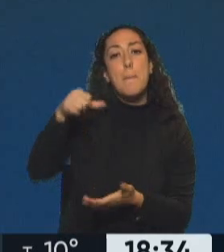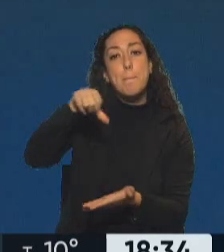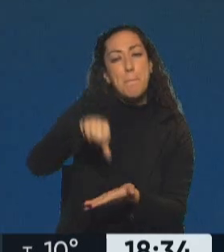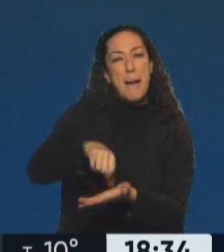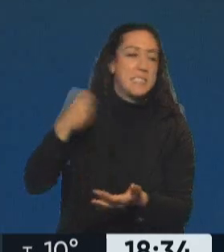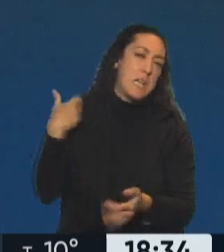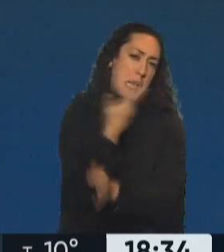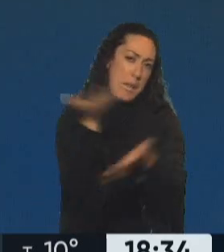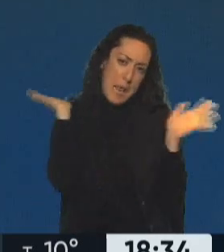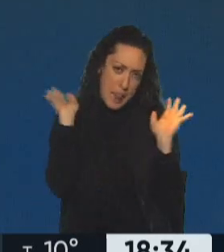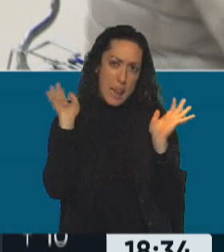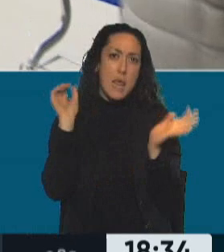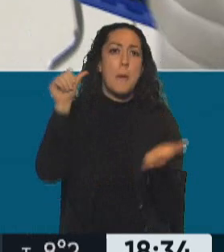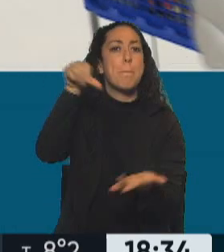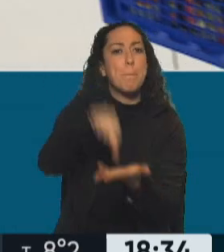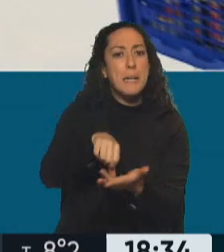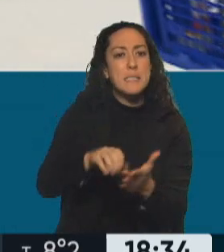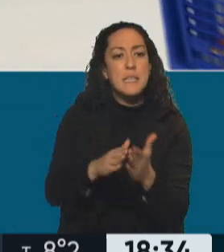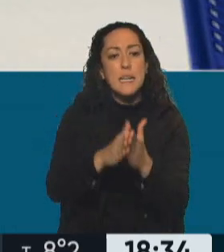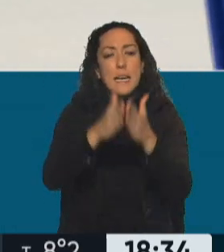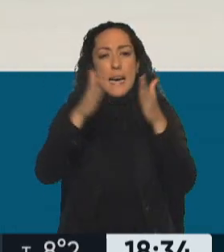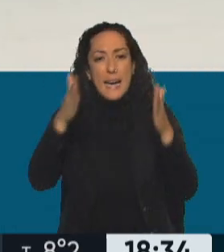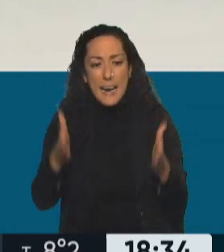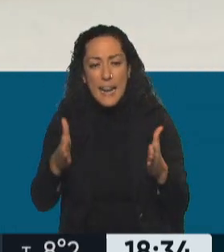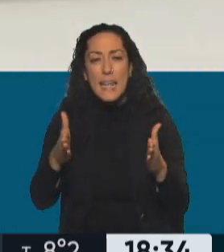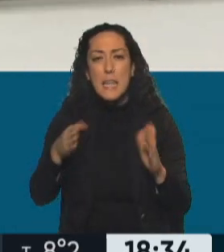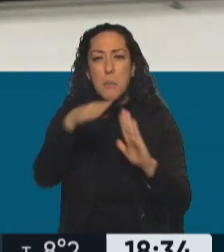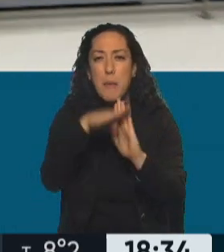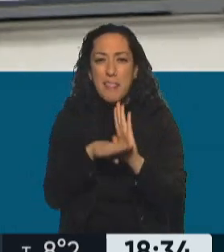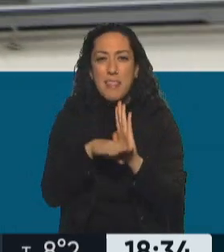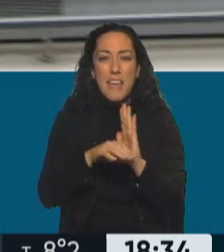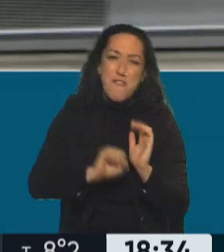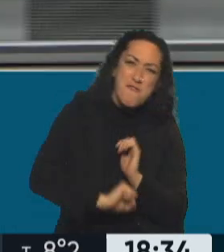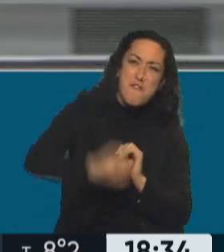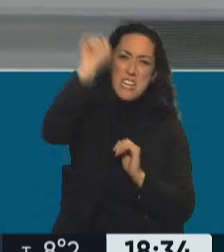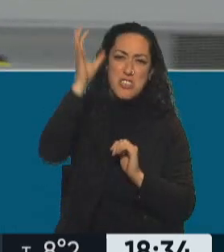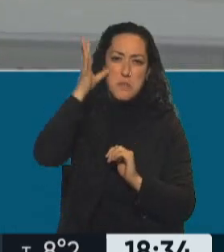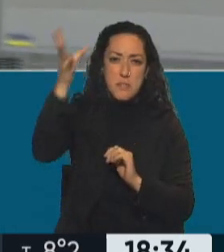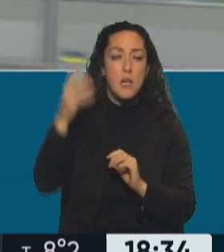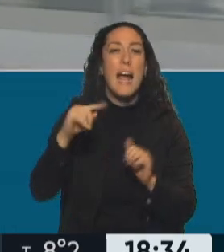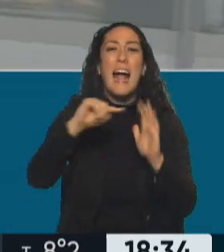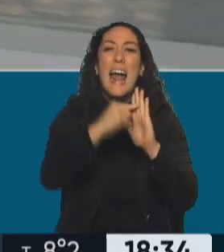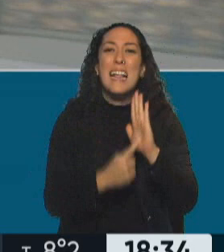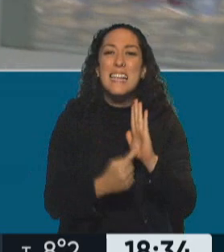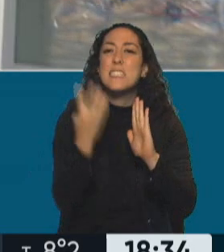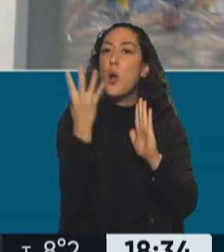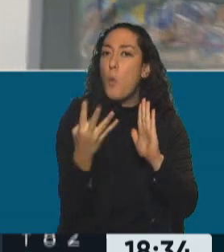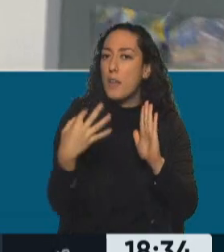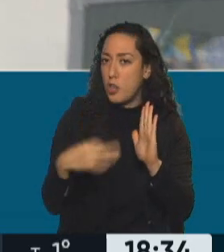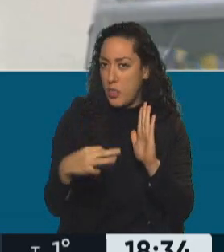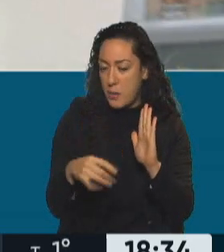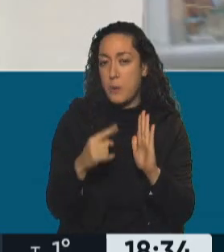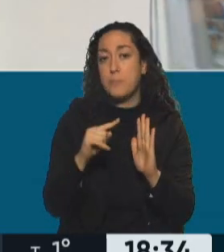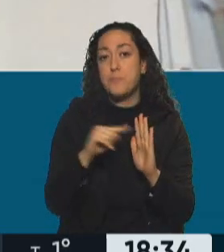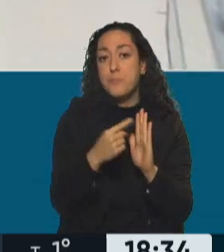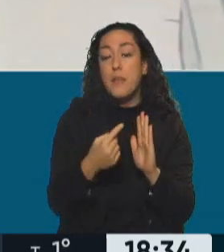nivel general, entra en régimen de alta inflación. ¿Cuándo? Bueno, cuando cumple cuatro características al menos. La primera, que la